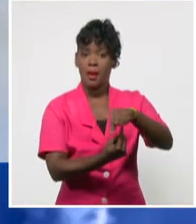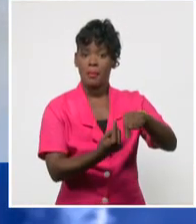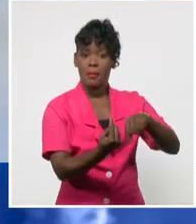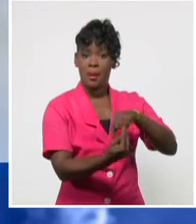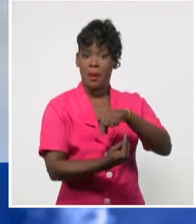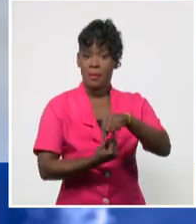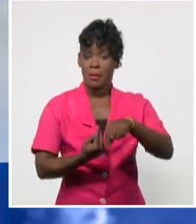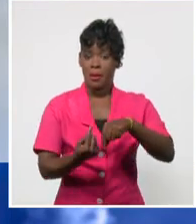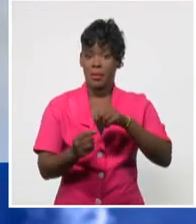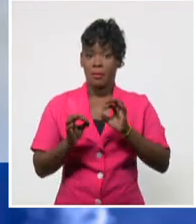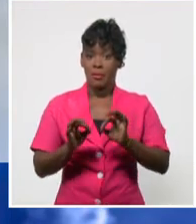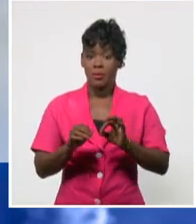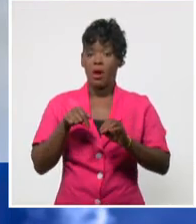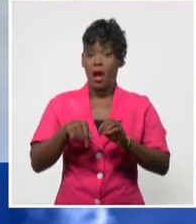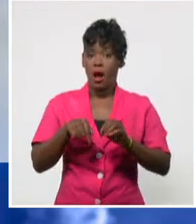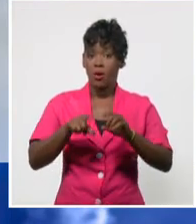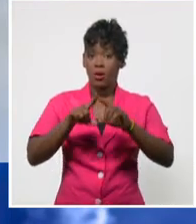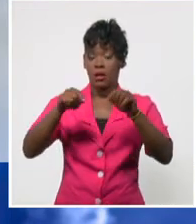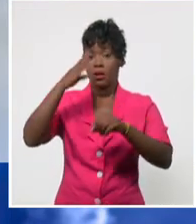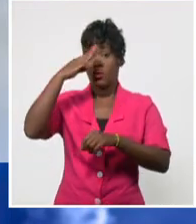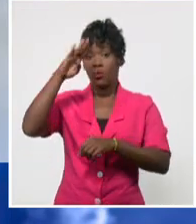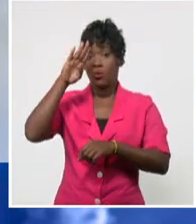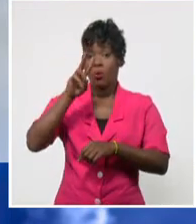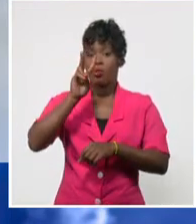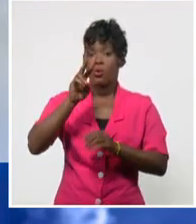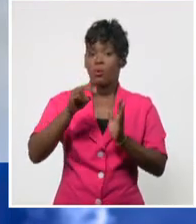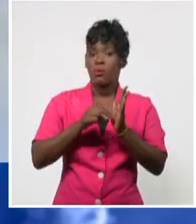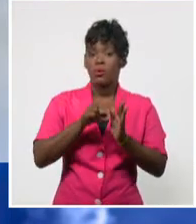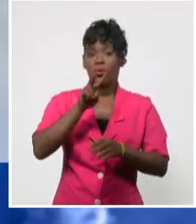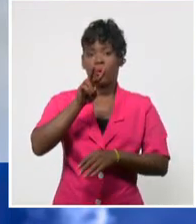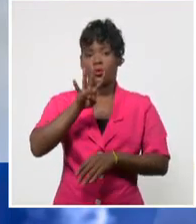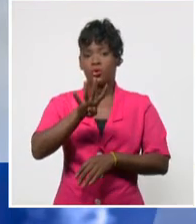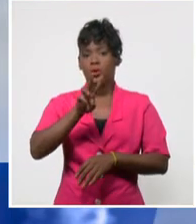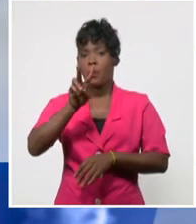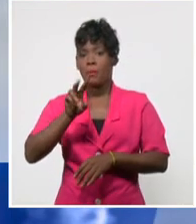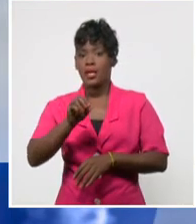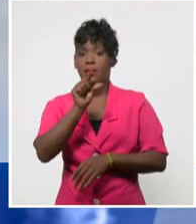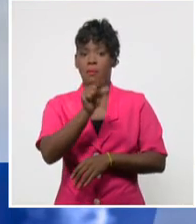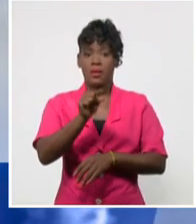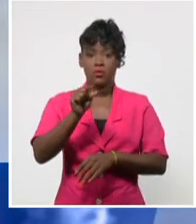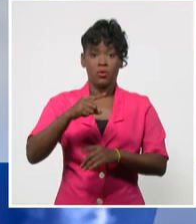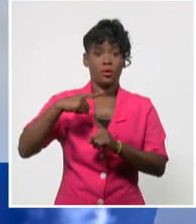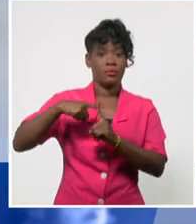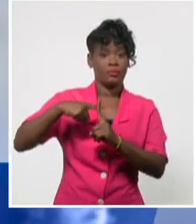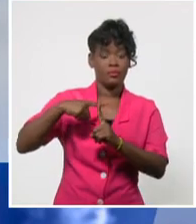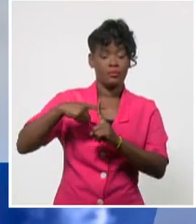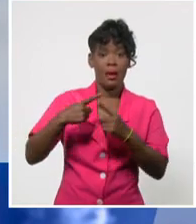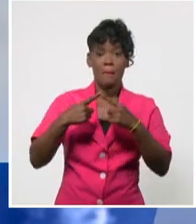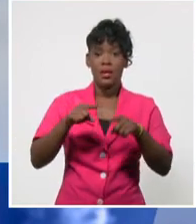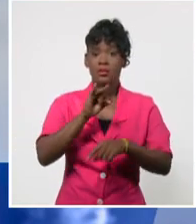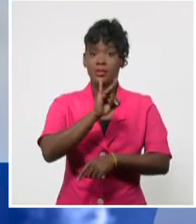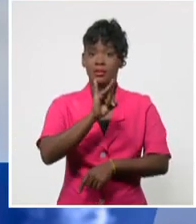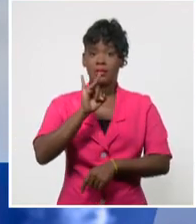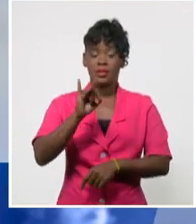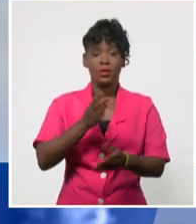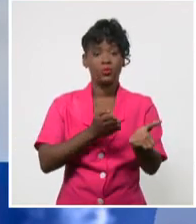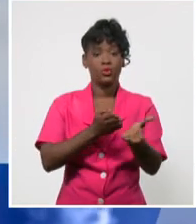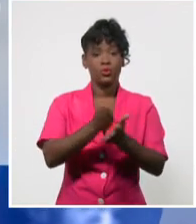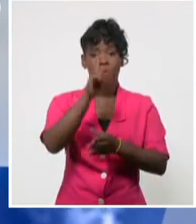acumula 2.420 diagnosticados con la COVID-19. De ellos, 77 pacientes se mantienen